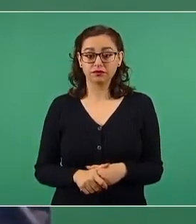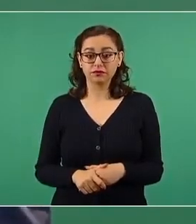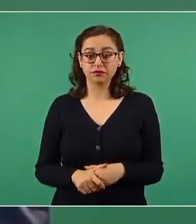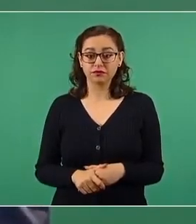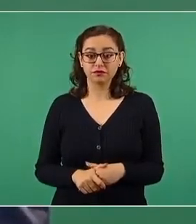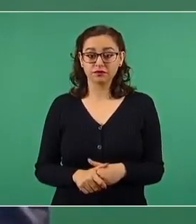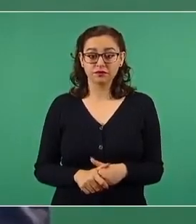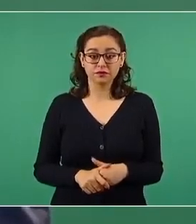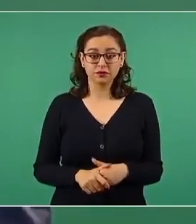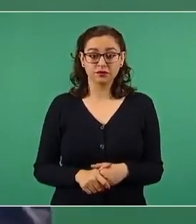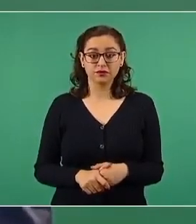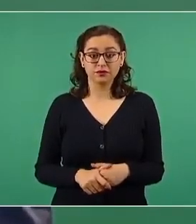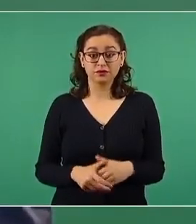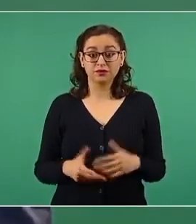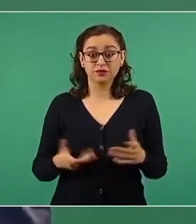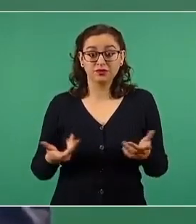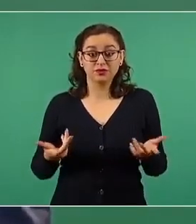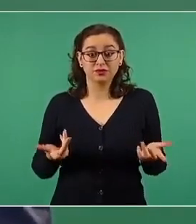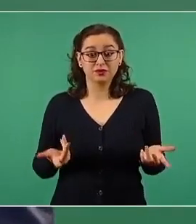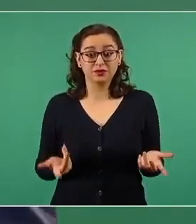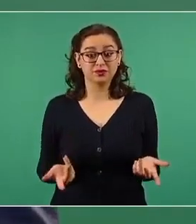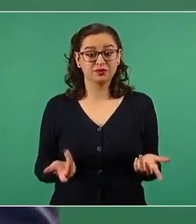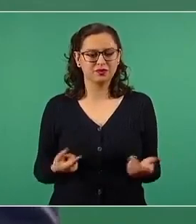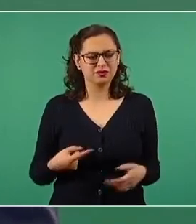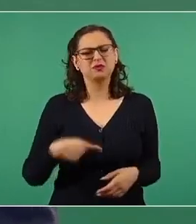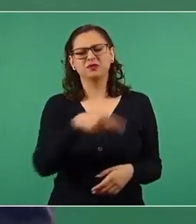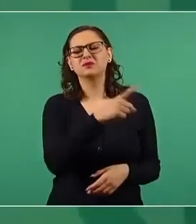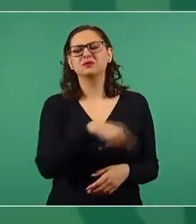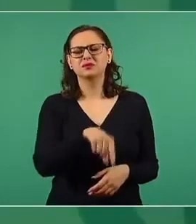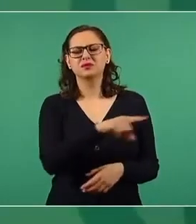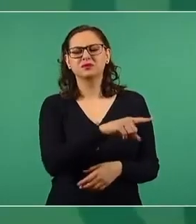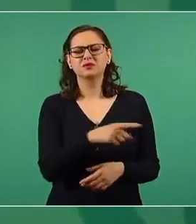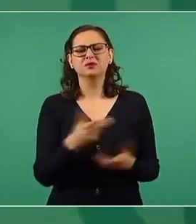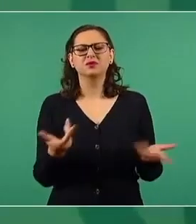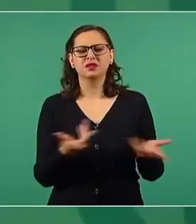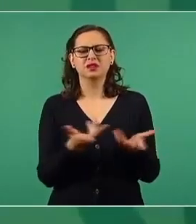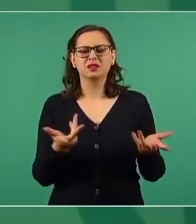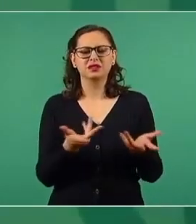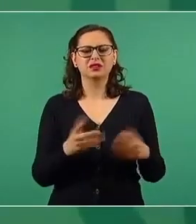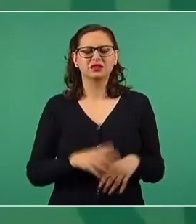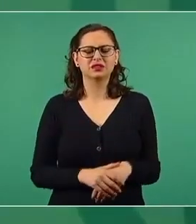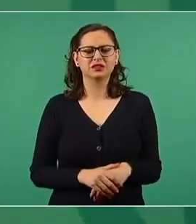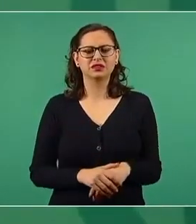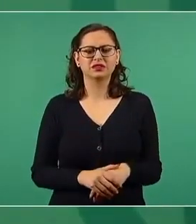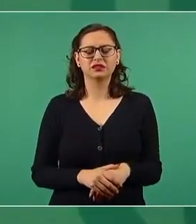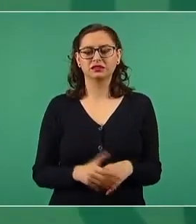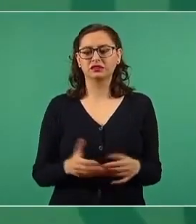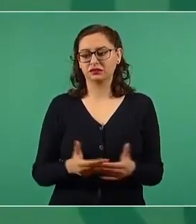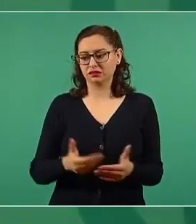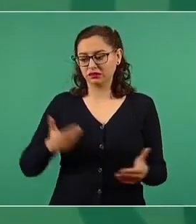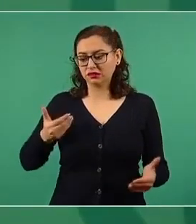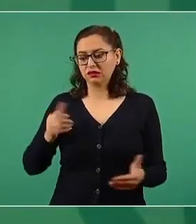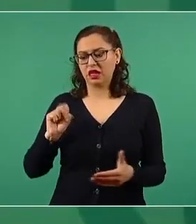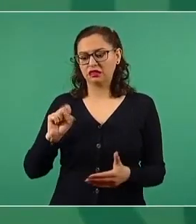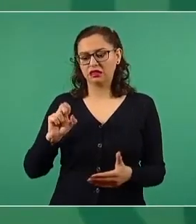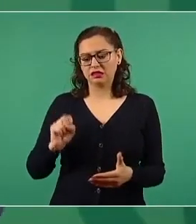de las participaciones antes del 68, durante el 68,